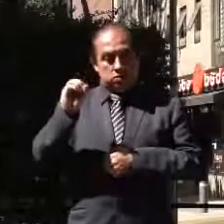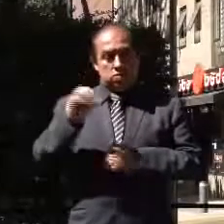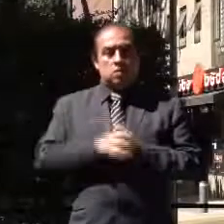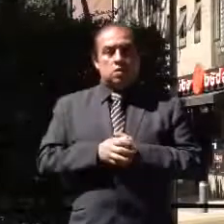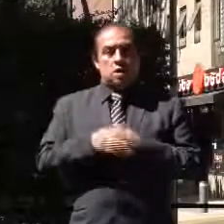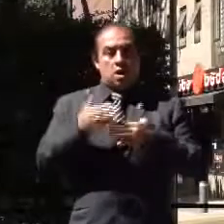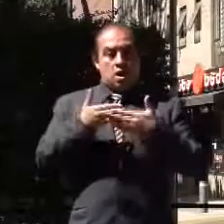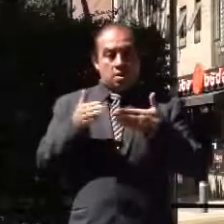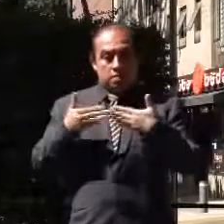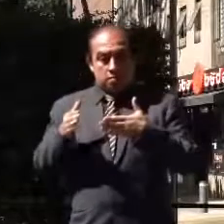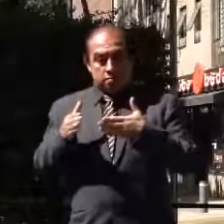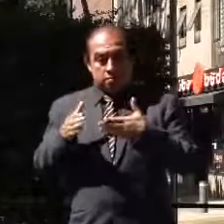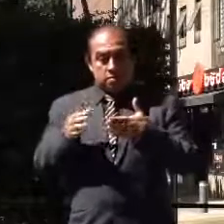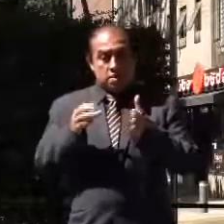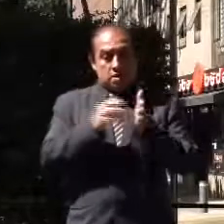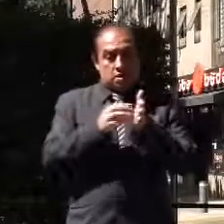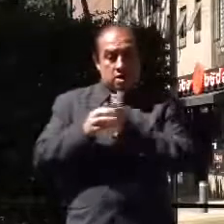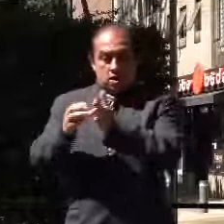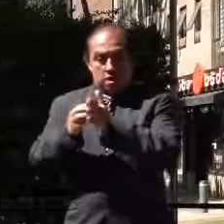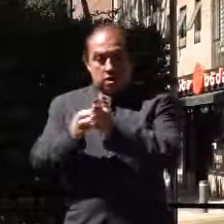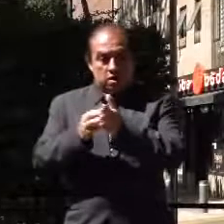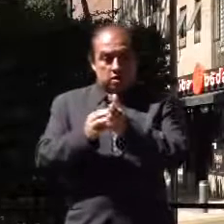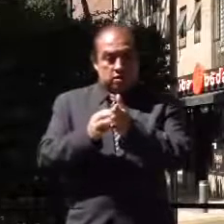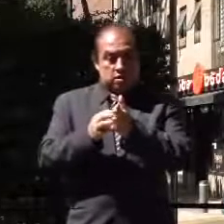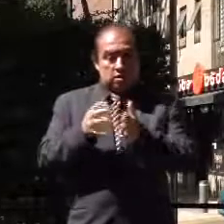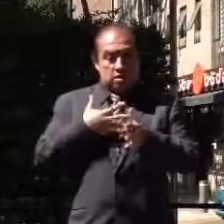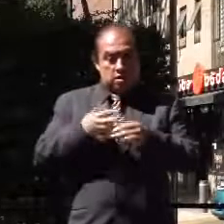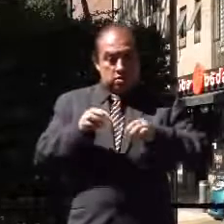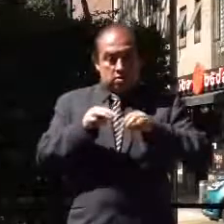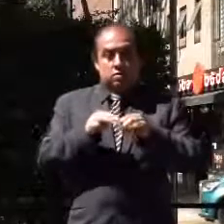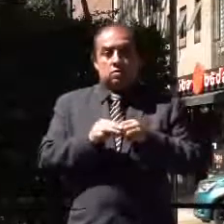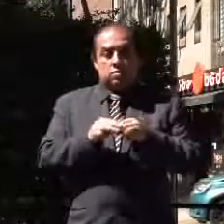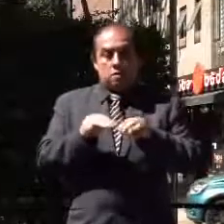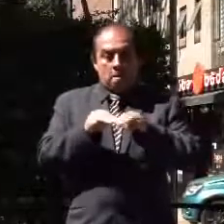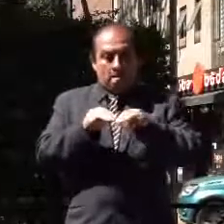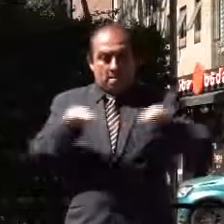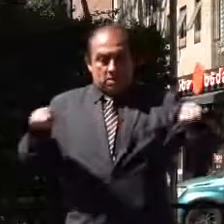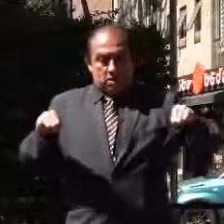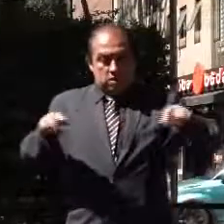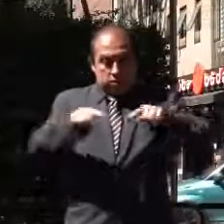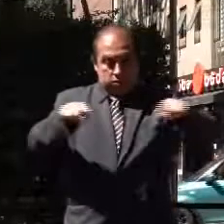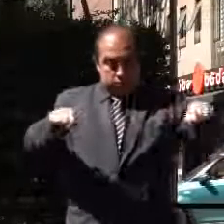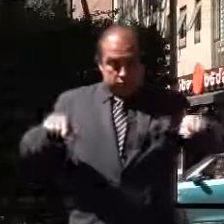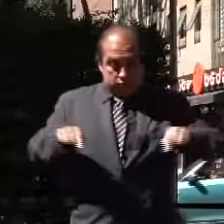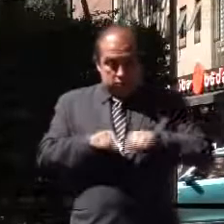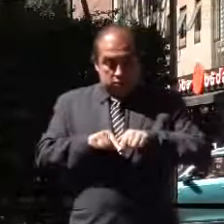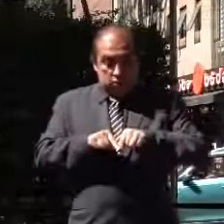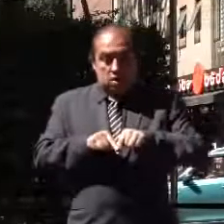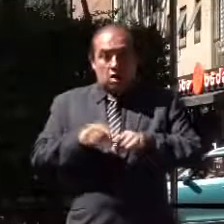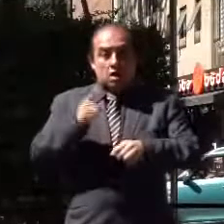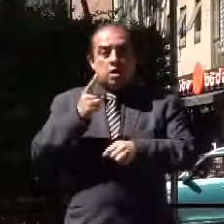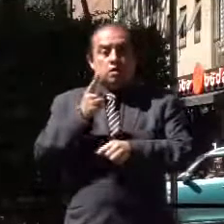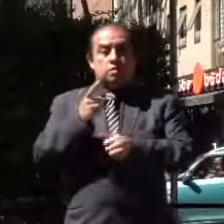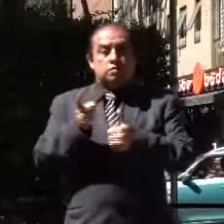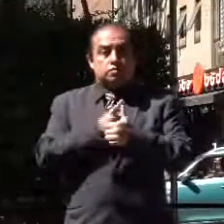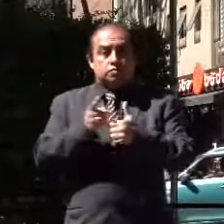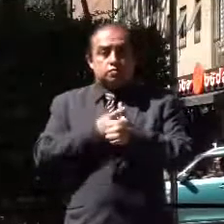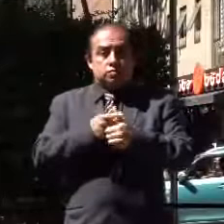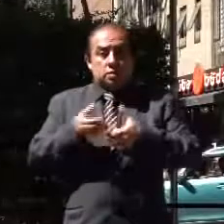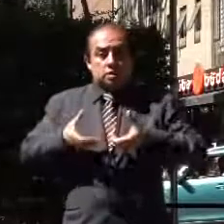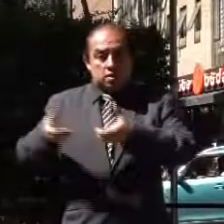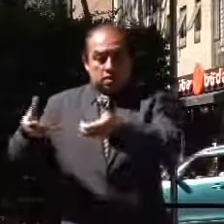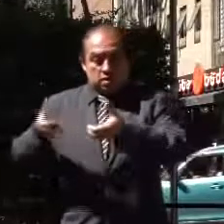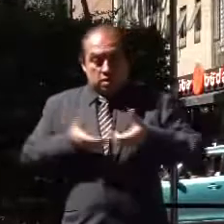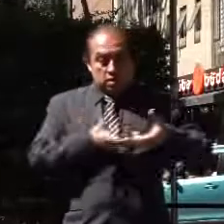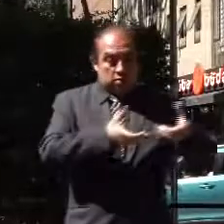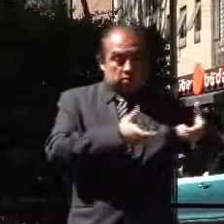de varios metros de longitud por otros tantos de ancho en las principales avenidas de una